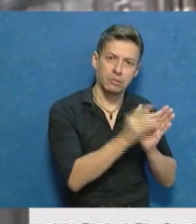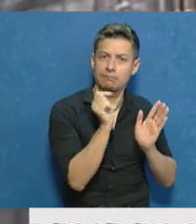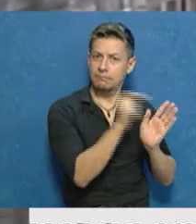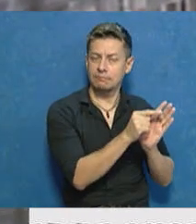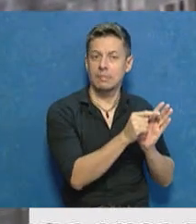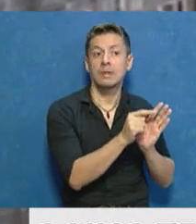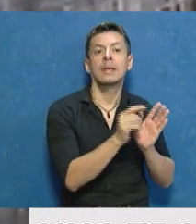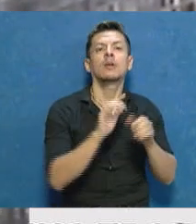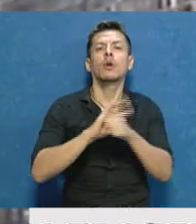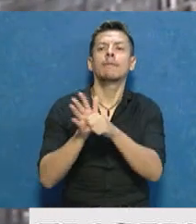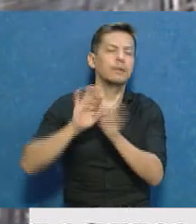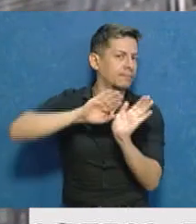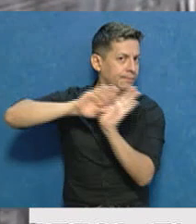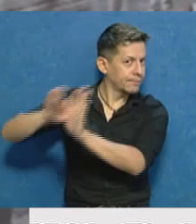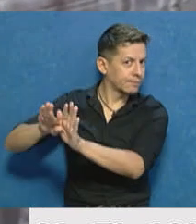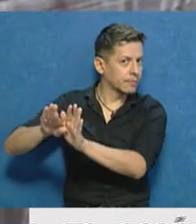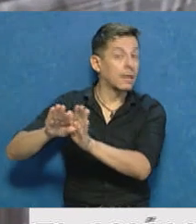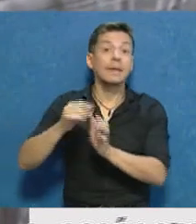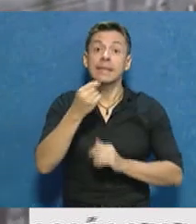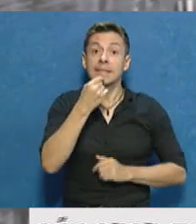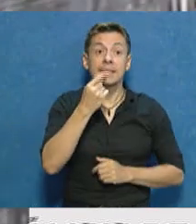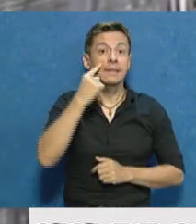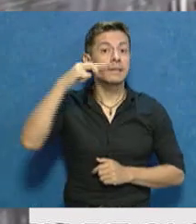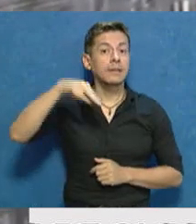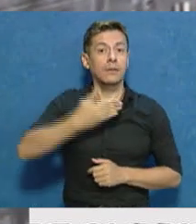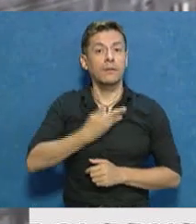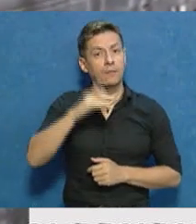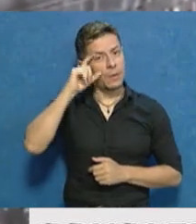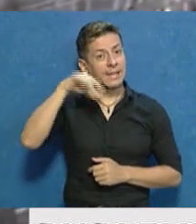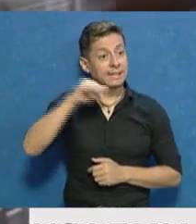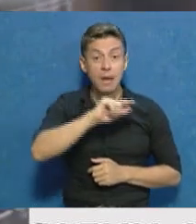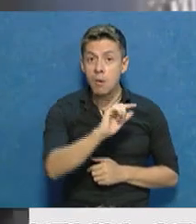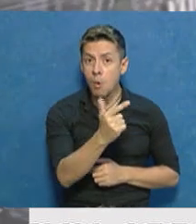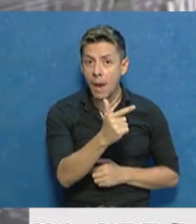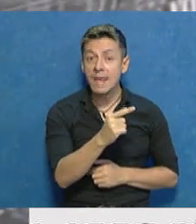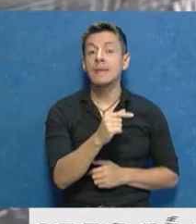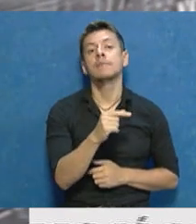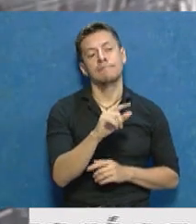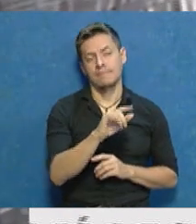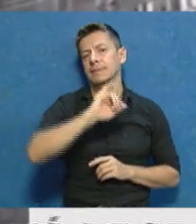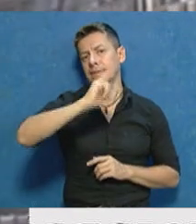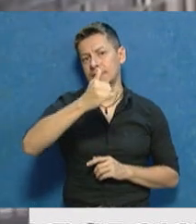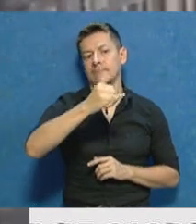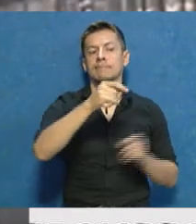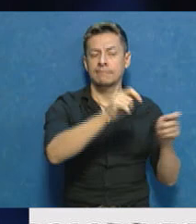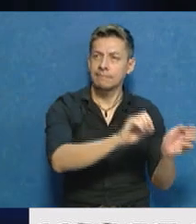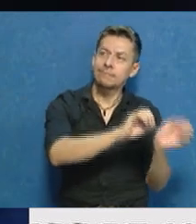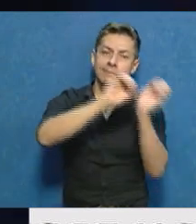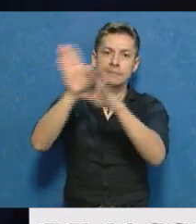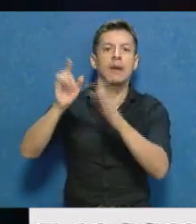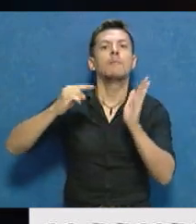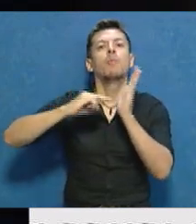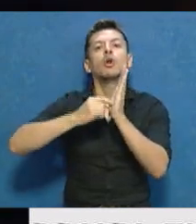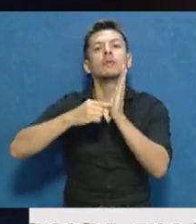de coronavirus. Si el diagnóstico de influenza diera negativo, entonces sí, en Buenos Aires, en el Malbrán,